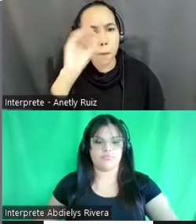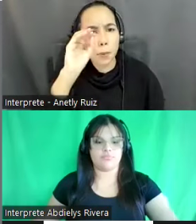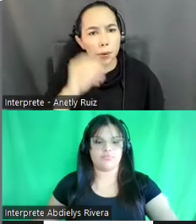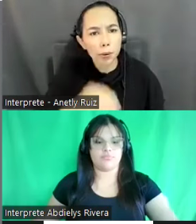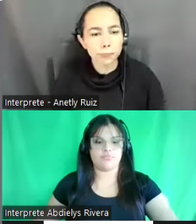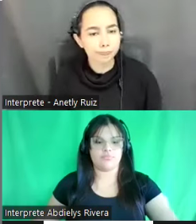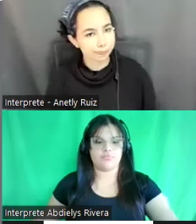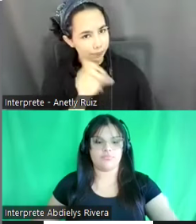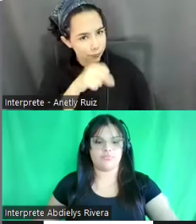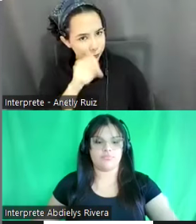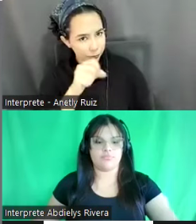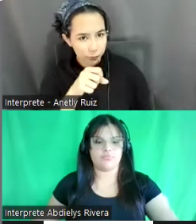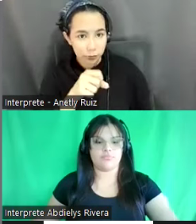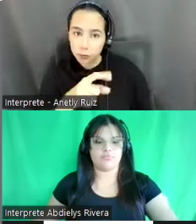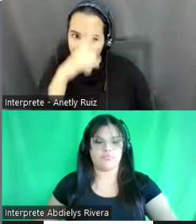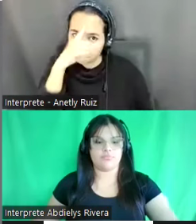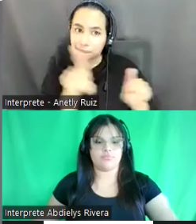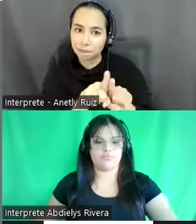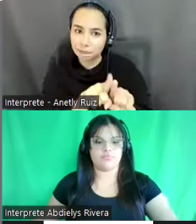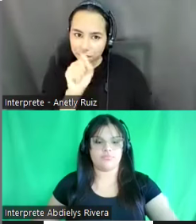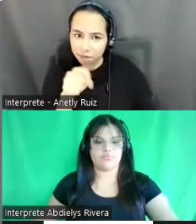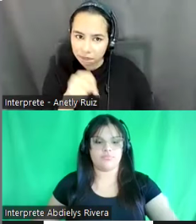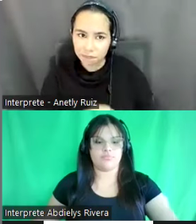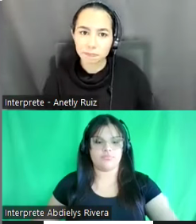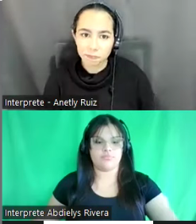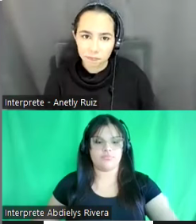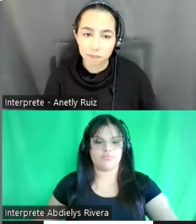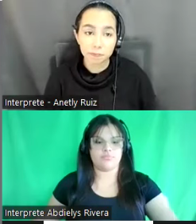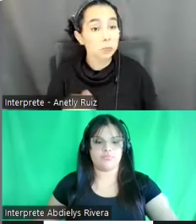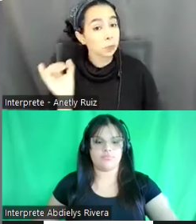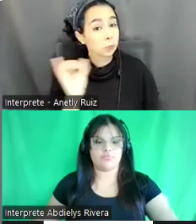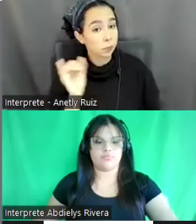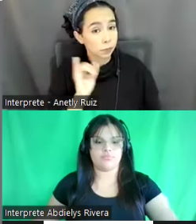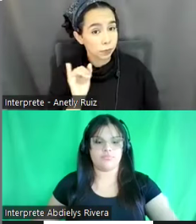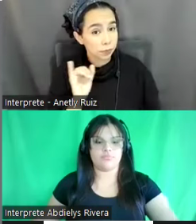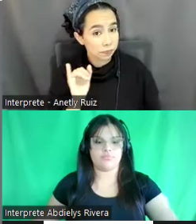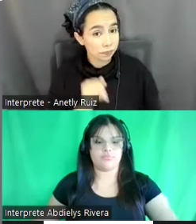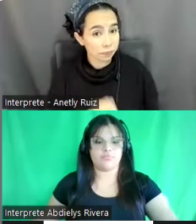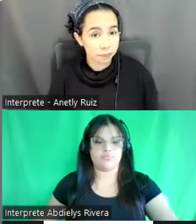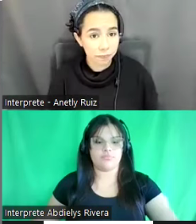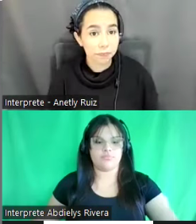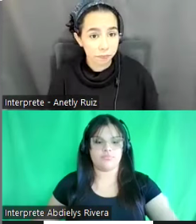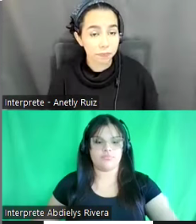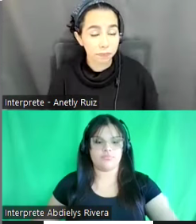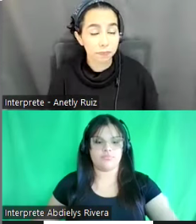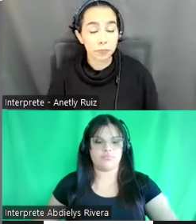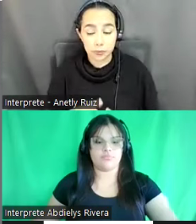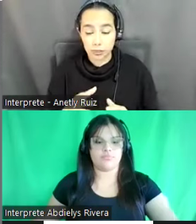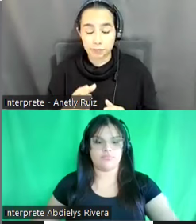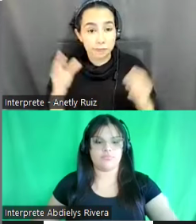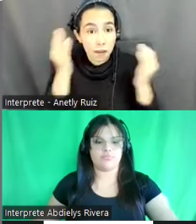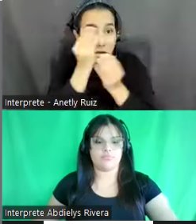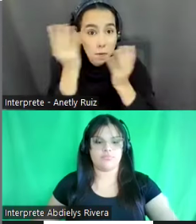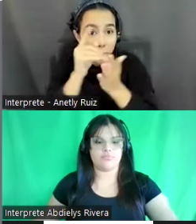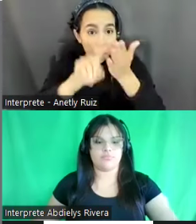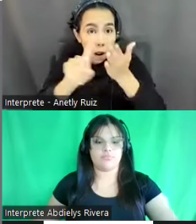de acuerdo con Yulisa. Y otra cosa a considerar es que debemos tener esta estadística accesible,